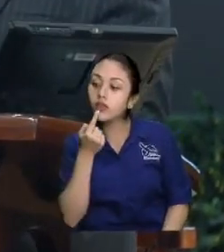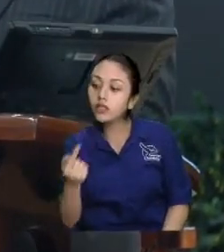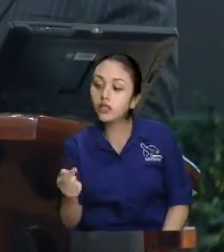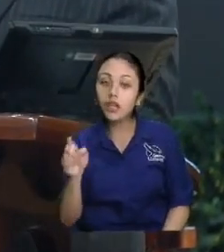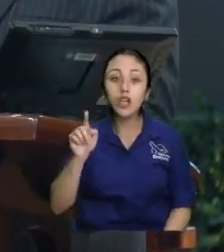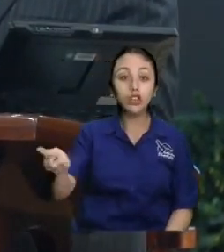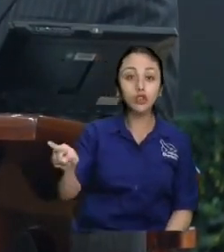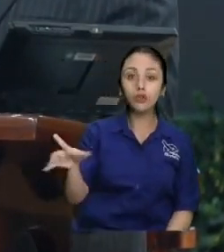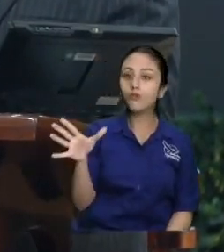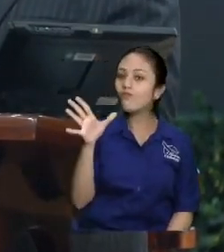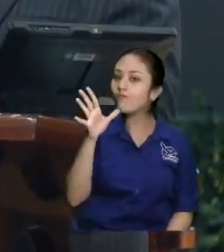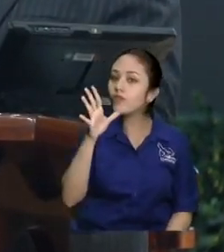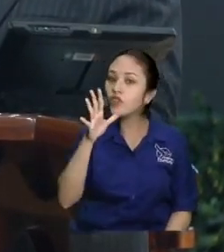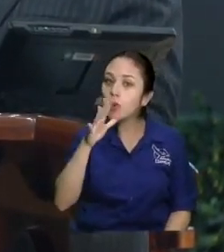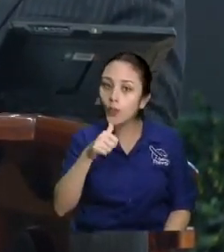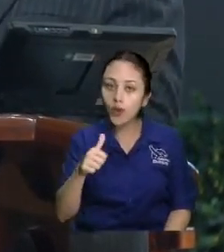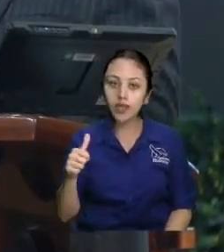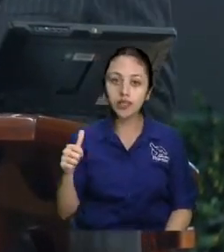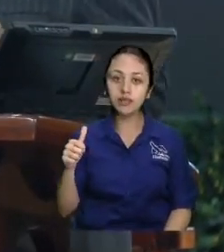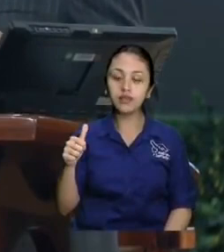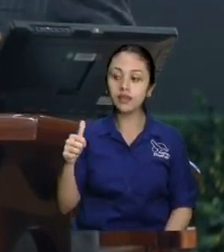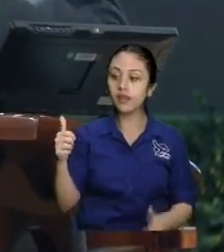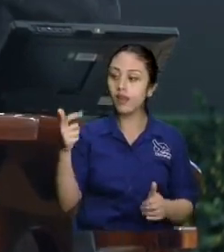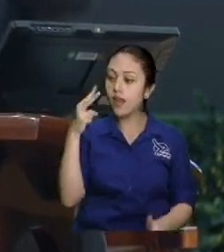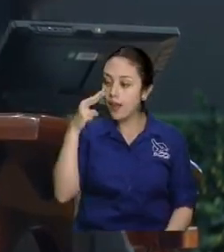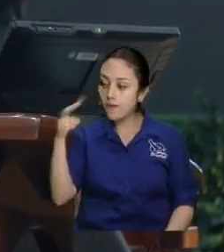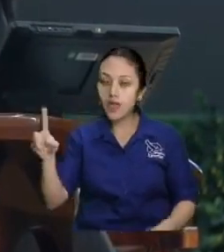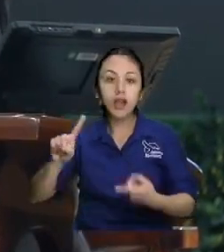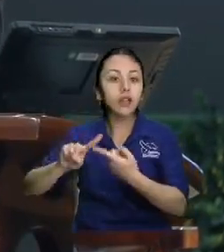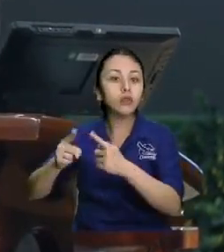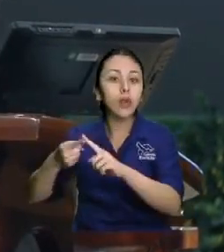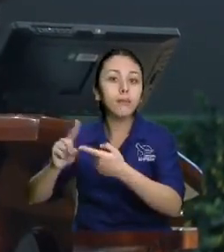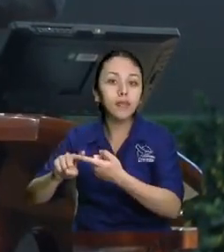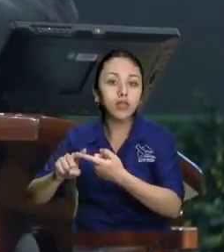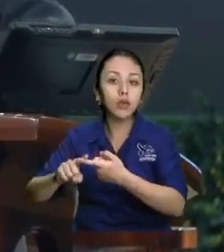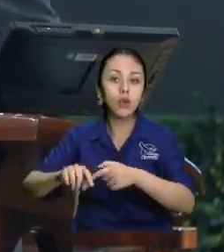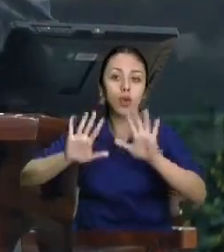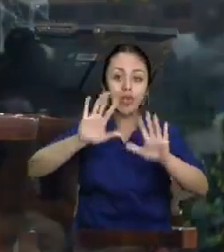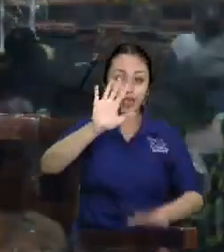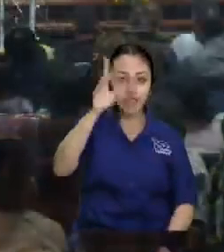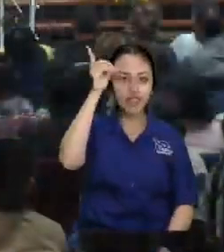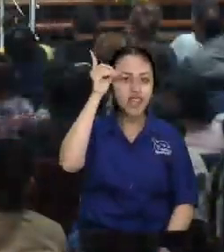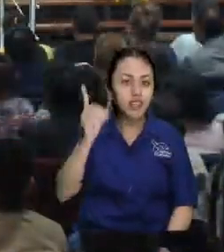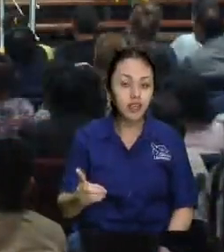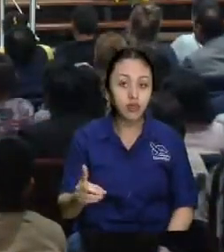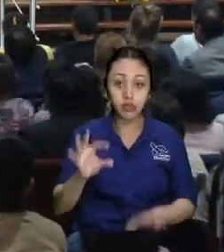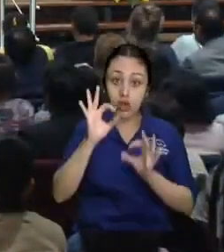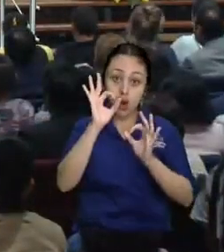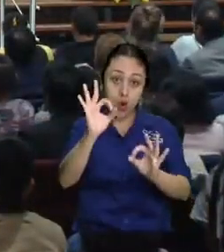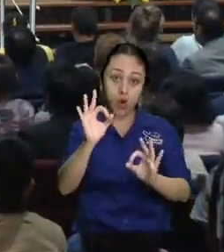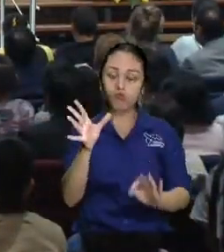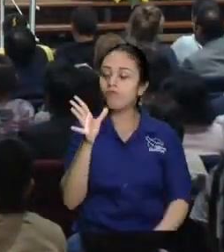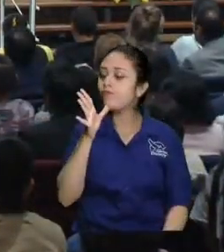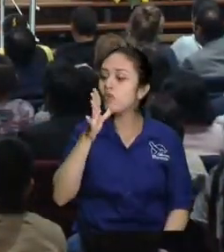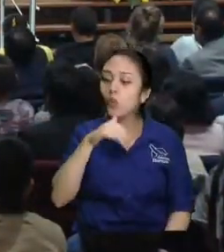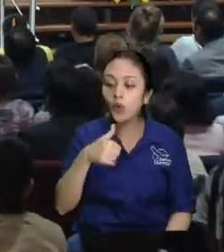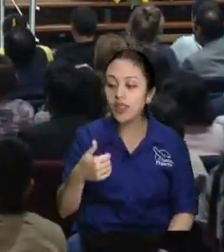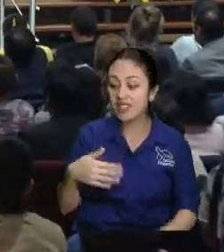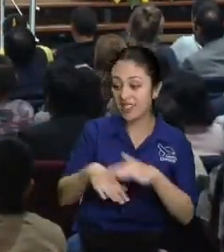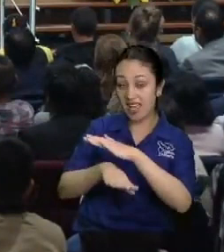ese tu amigo en 15 días. A eso ya le duele. No podés salir a patinar.